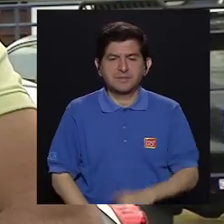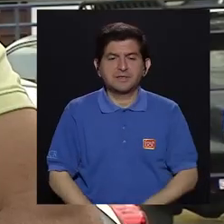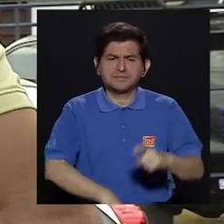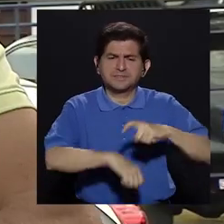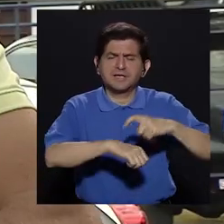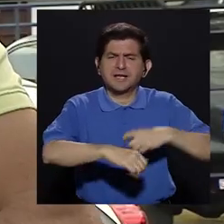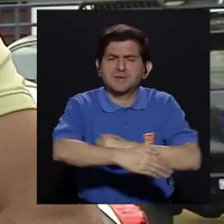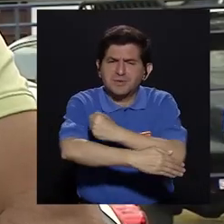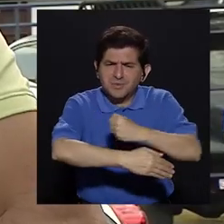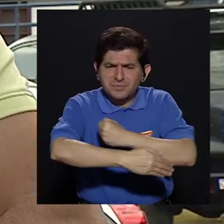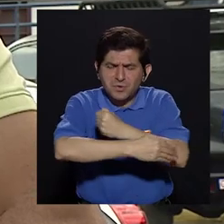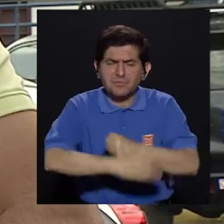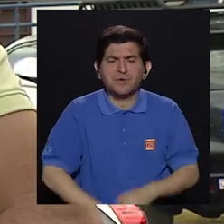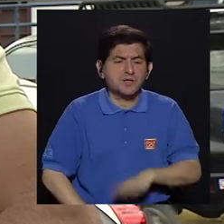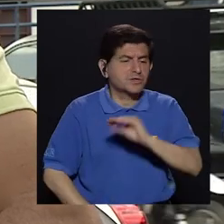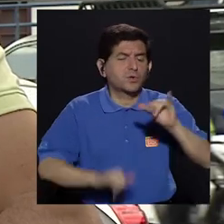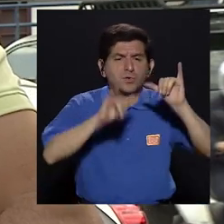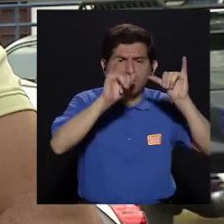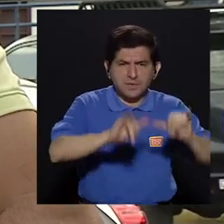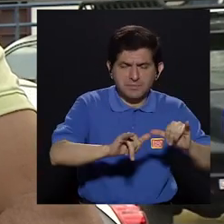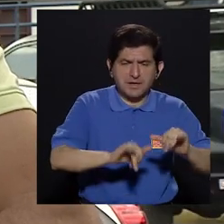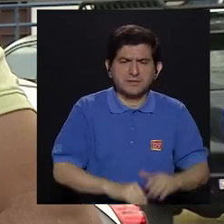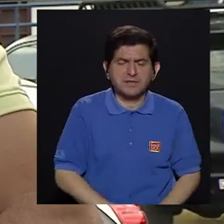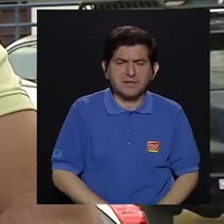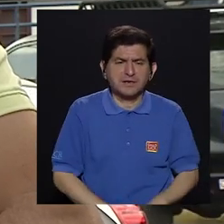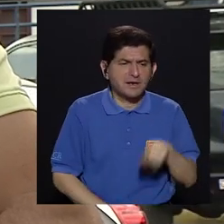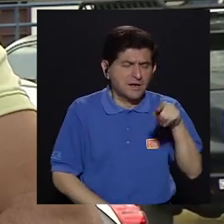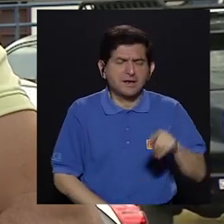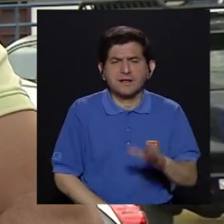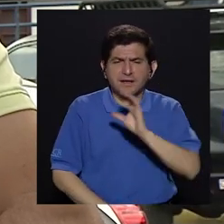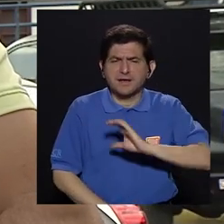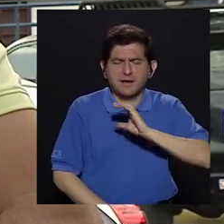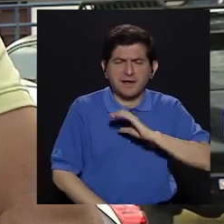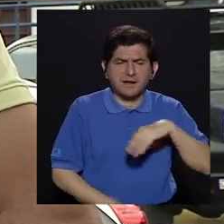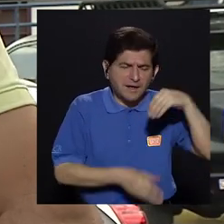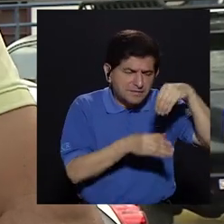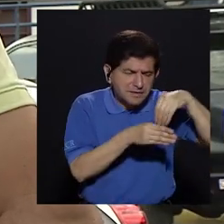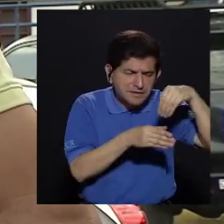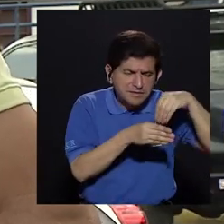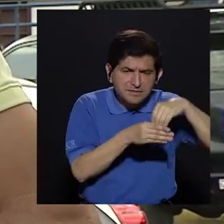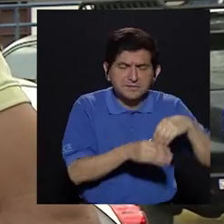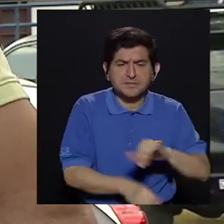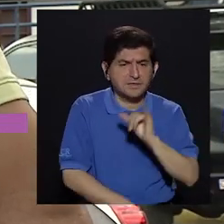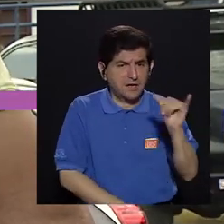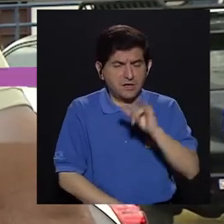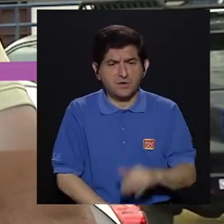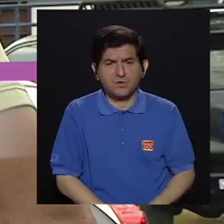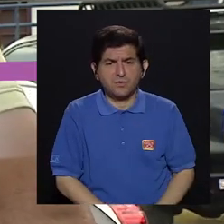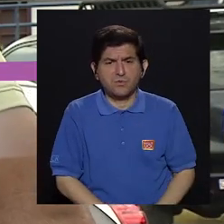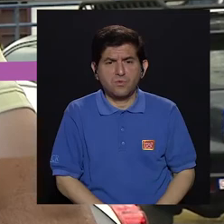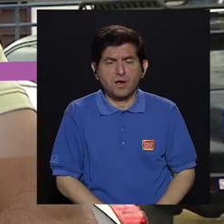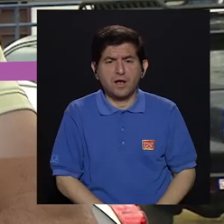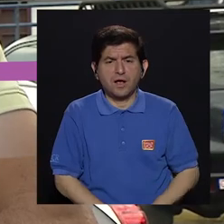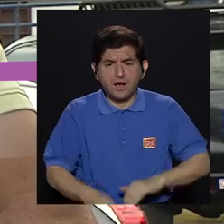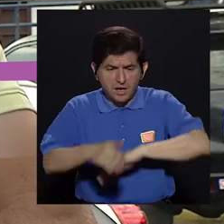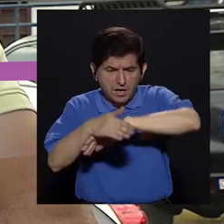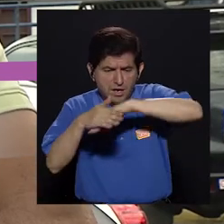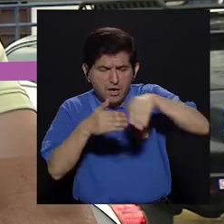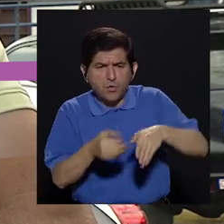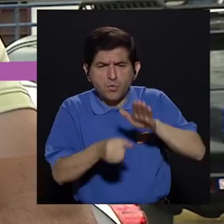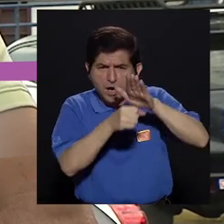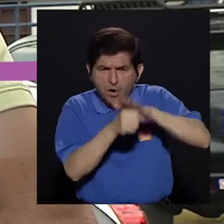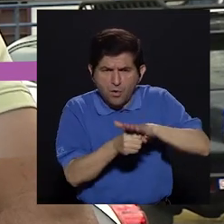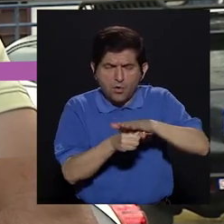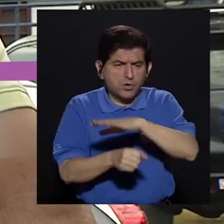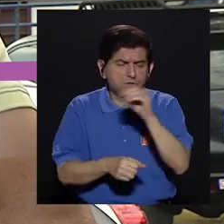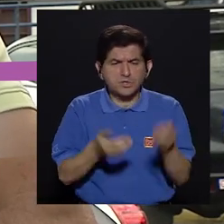de cocinarlo, a la hora de conservar como los elementos nutricionales, es lo mismo, digamos, que se oye presión o que lo ponga